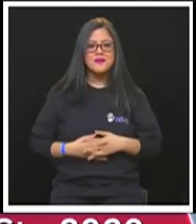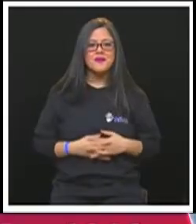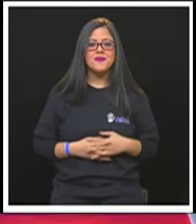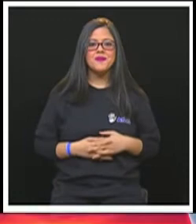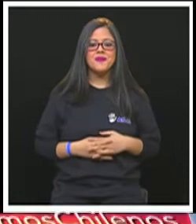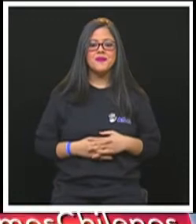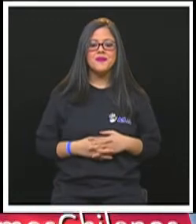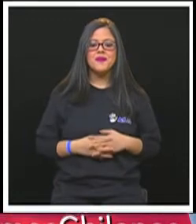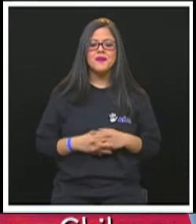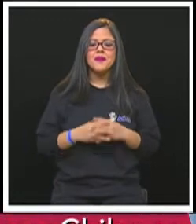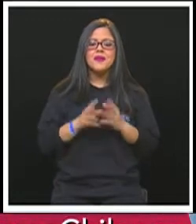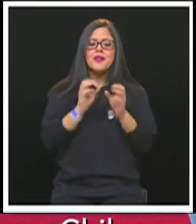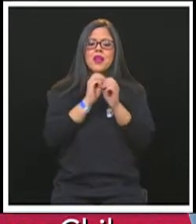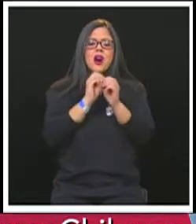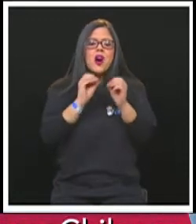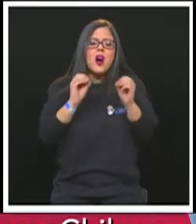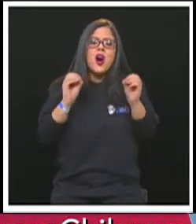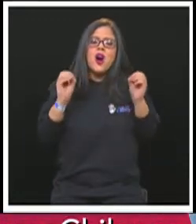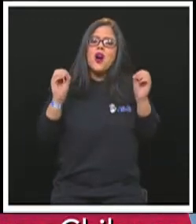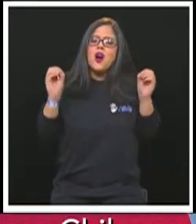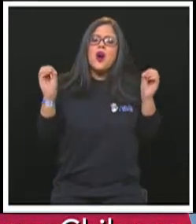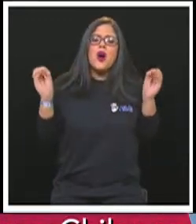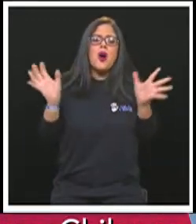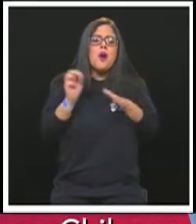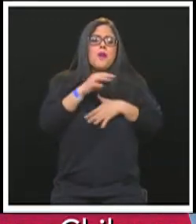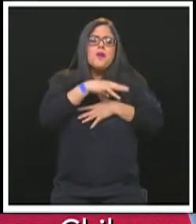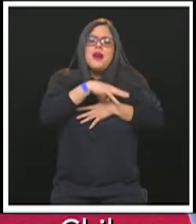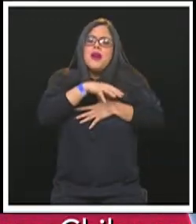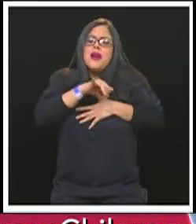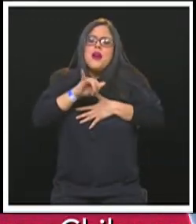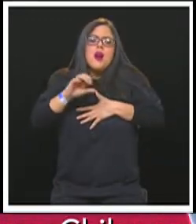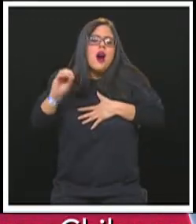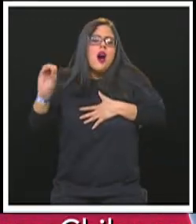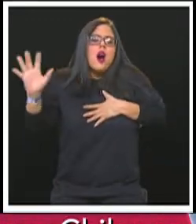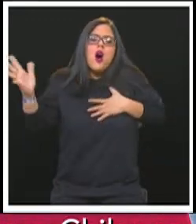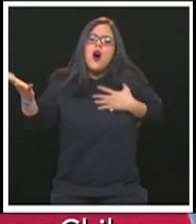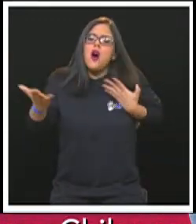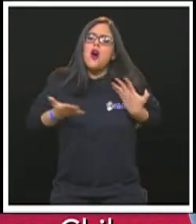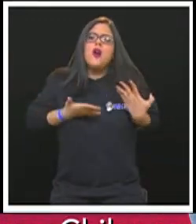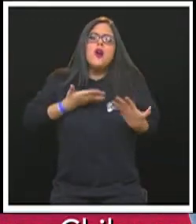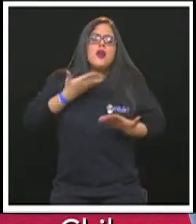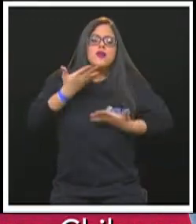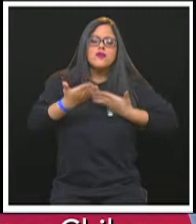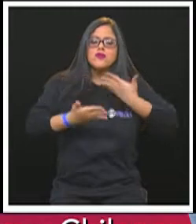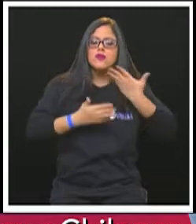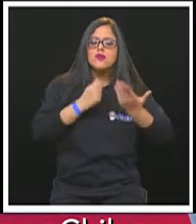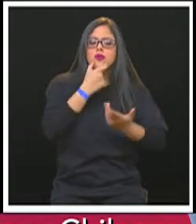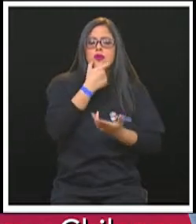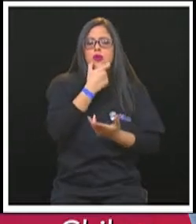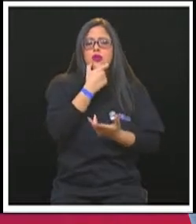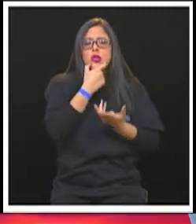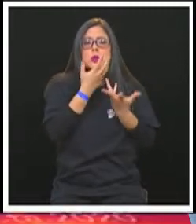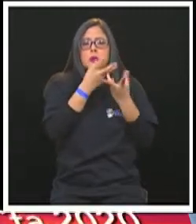Oh, son mío, son fronte a te,